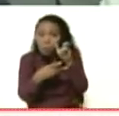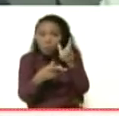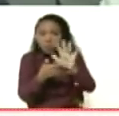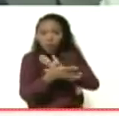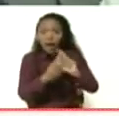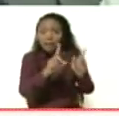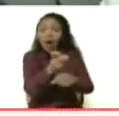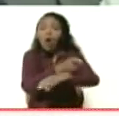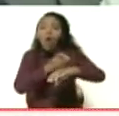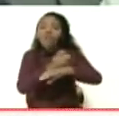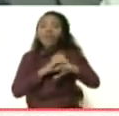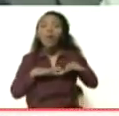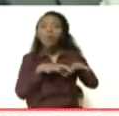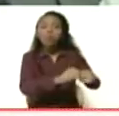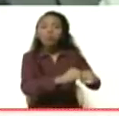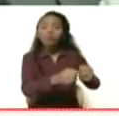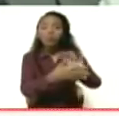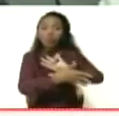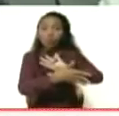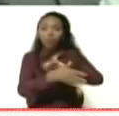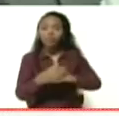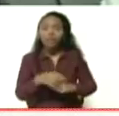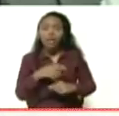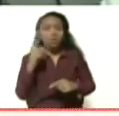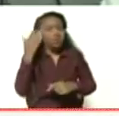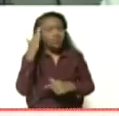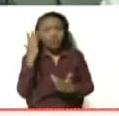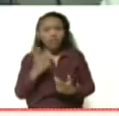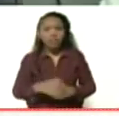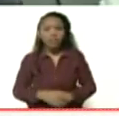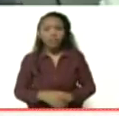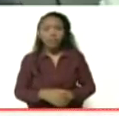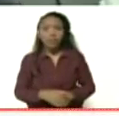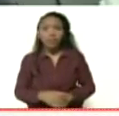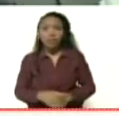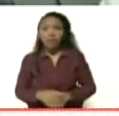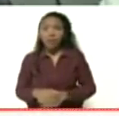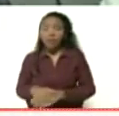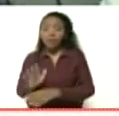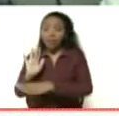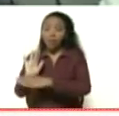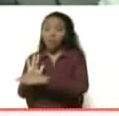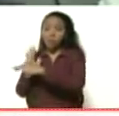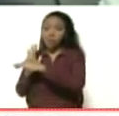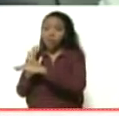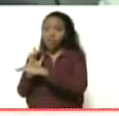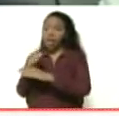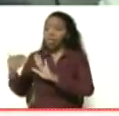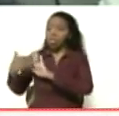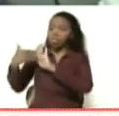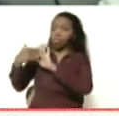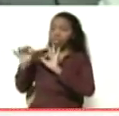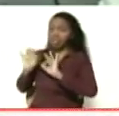un gobierno capitalista. No sé si usted... No me ofenda, por favor. Sin ofensas.